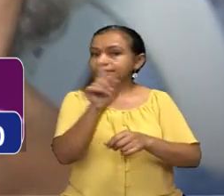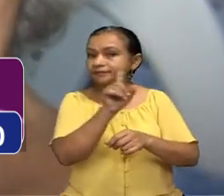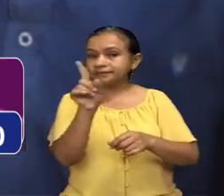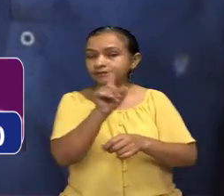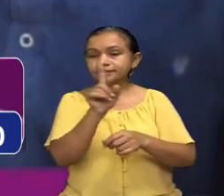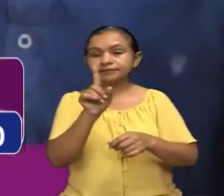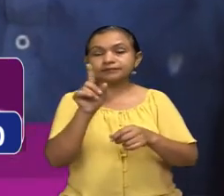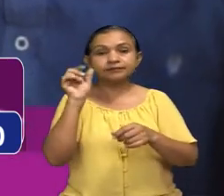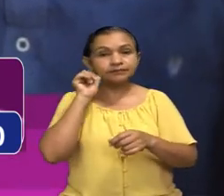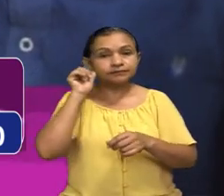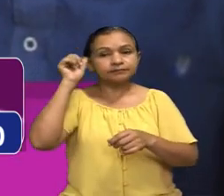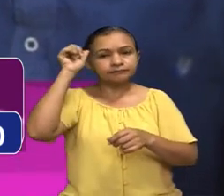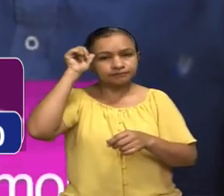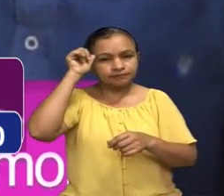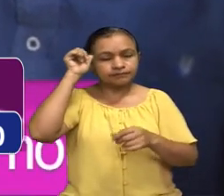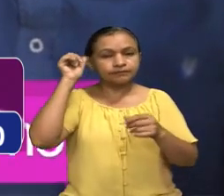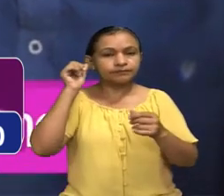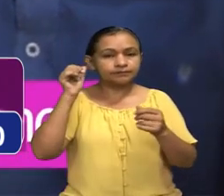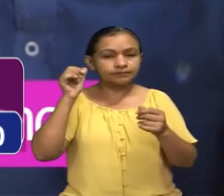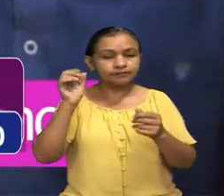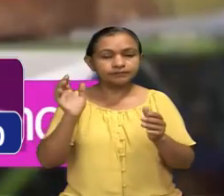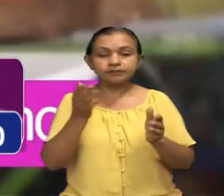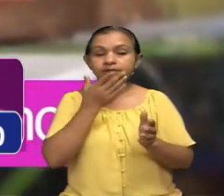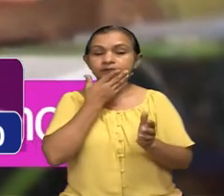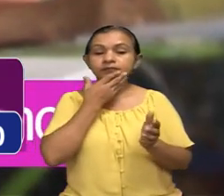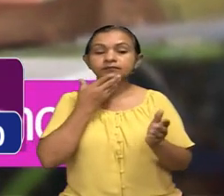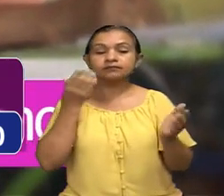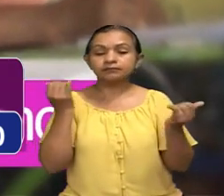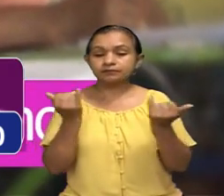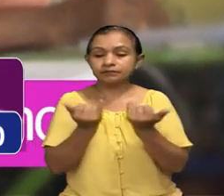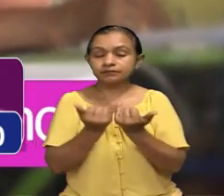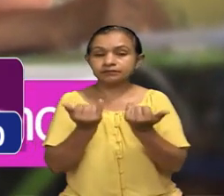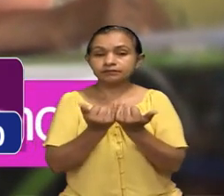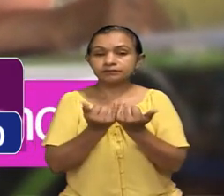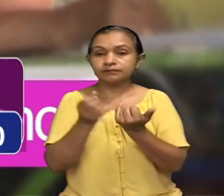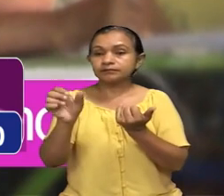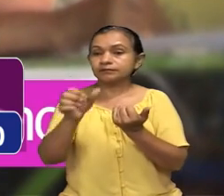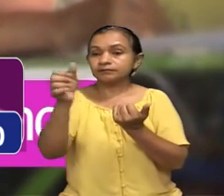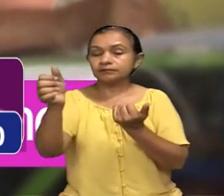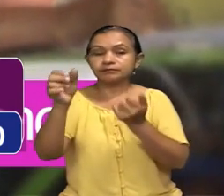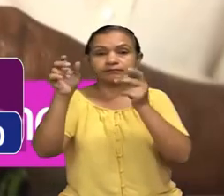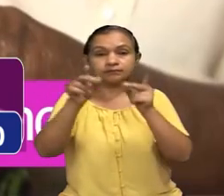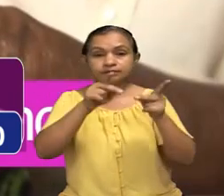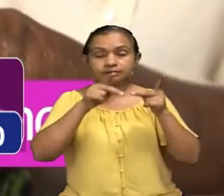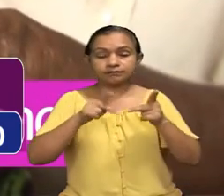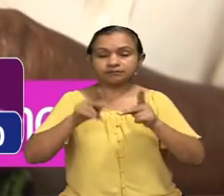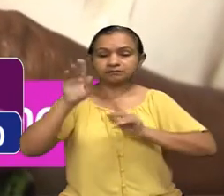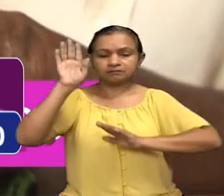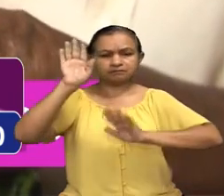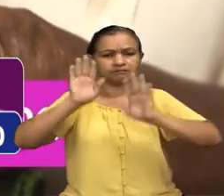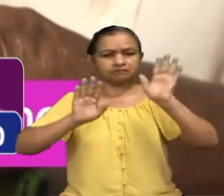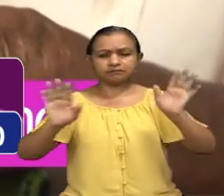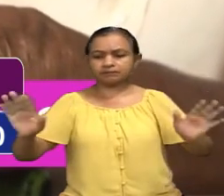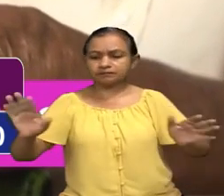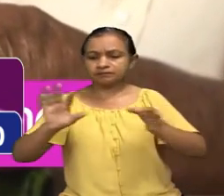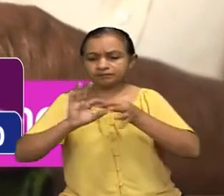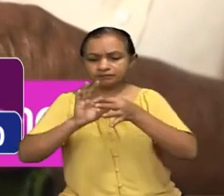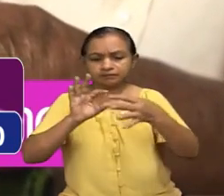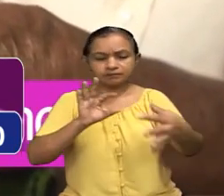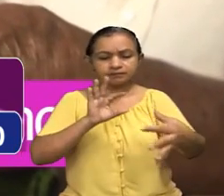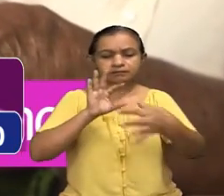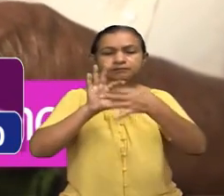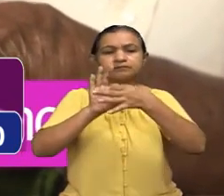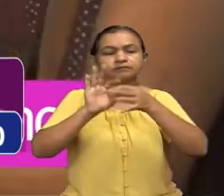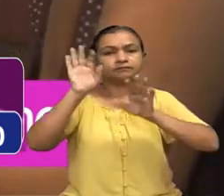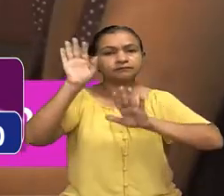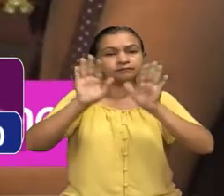personas adultas mayores, al igual que las personas jóvenes, sí, sí, o personas de otras edades, participan en todos los programas.